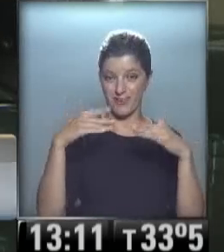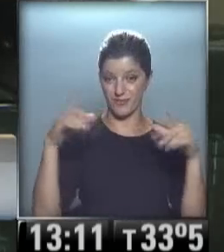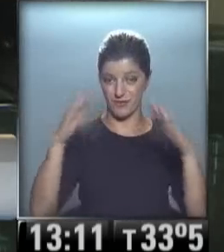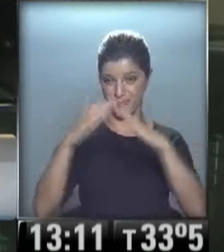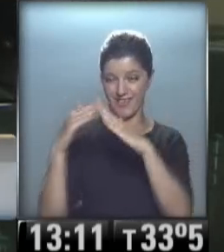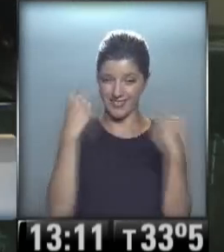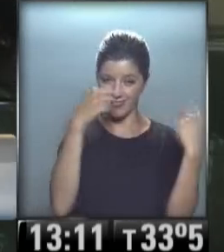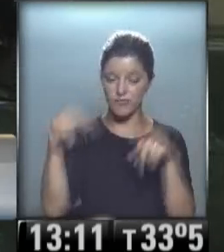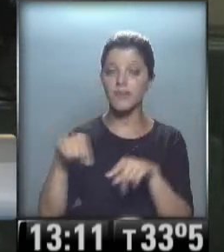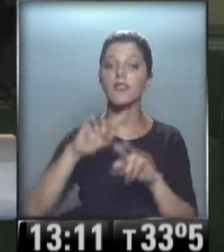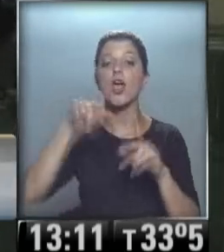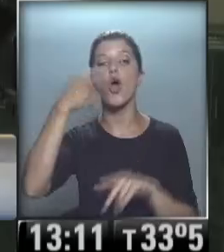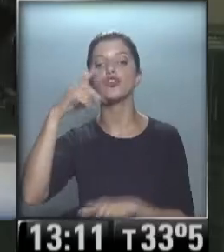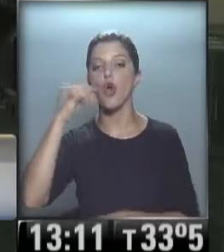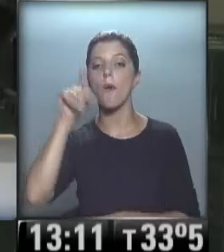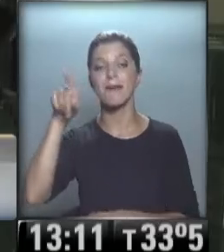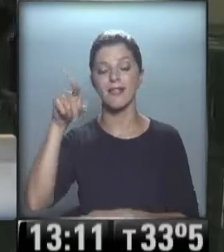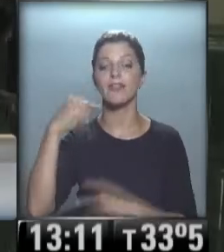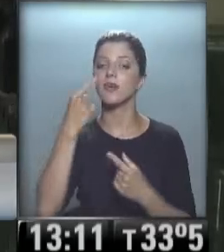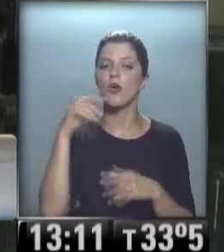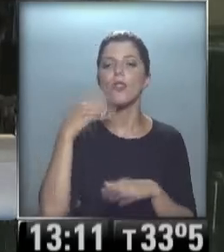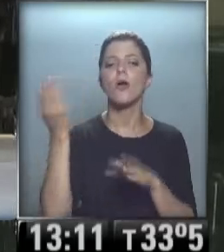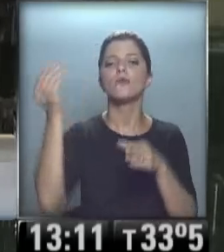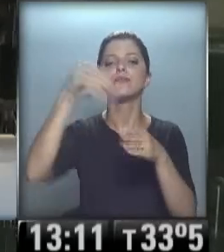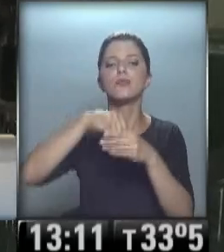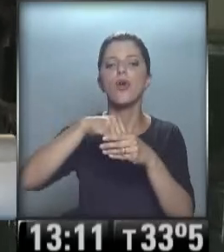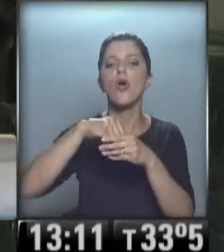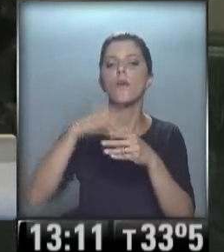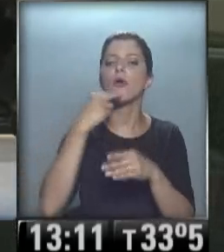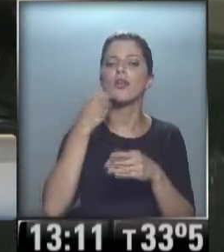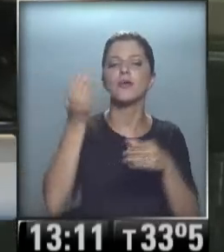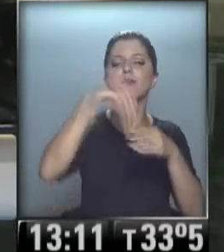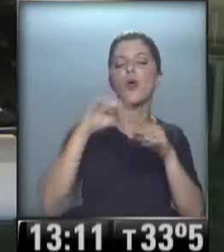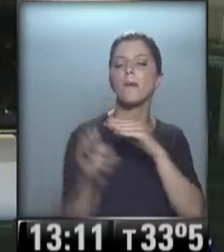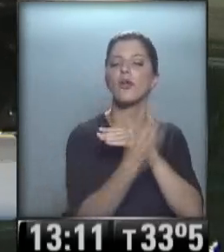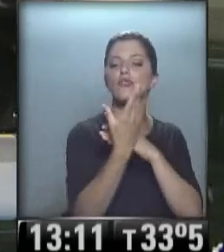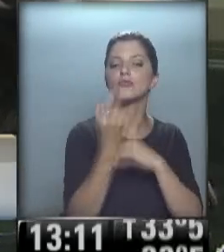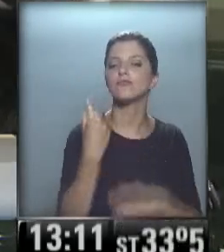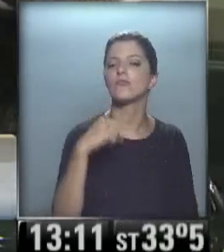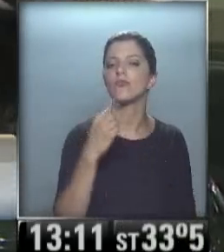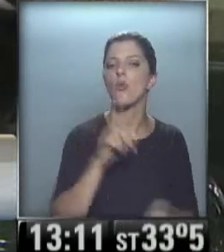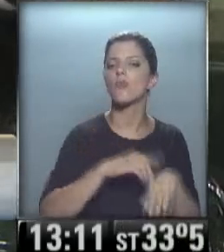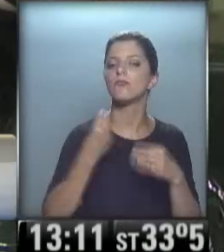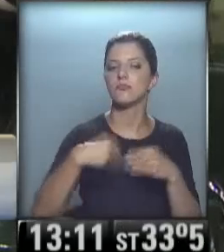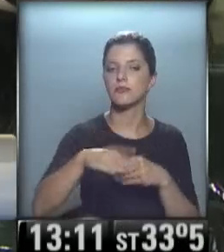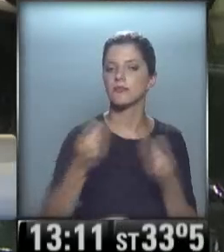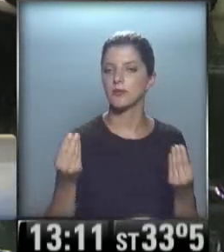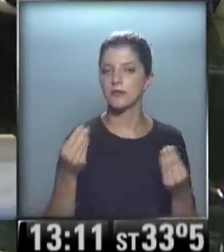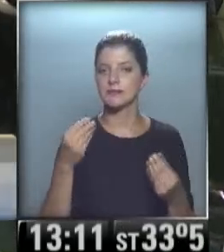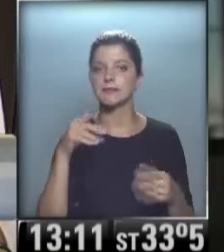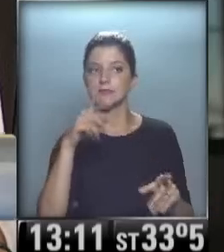Miguel de clai polé se comunicó con nosotros dice cuándo ingresa Bolivia al mercosur pregunta se Estaba tratando